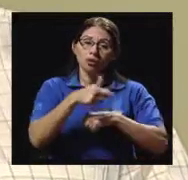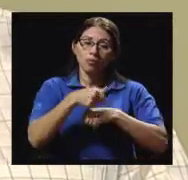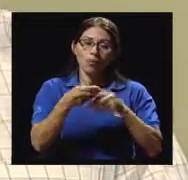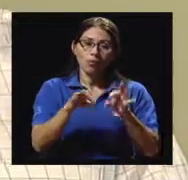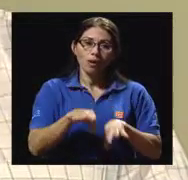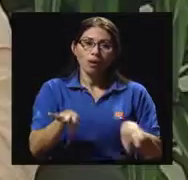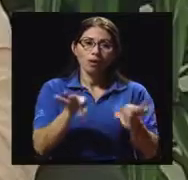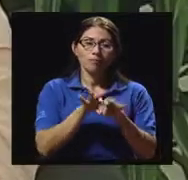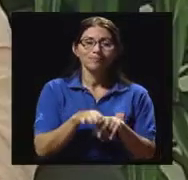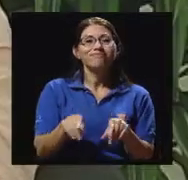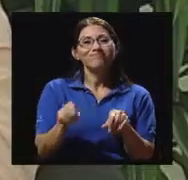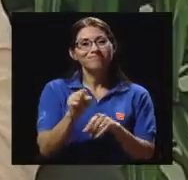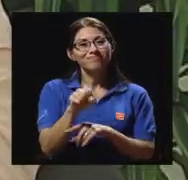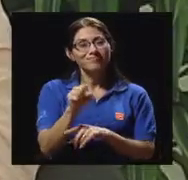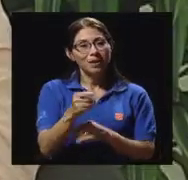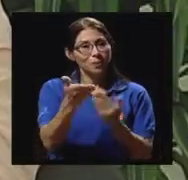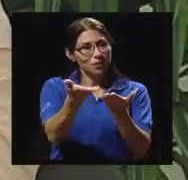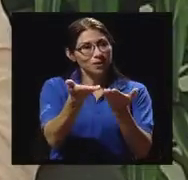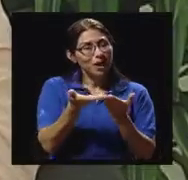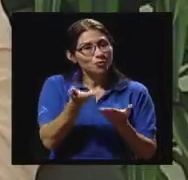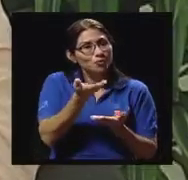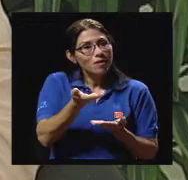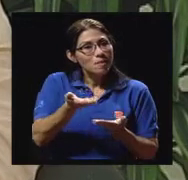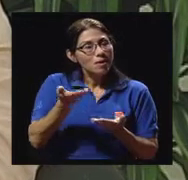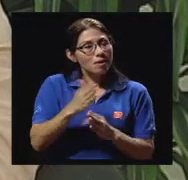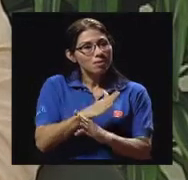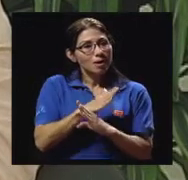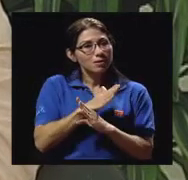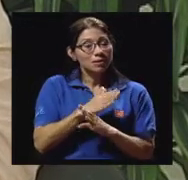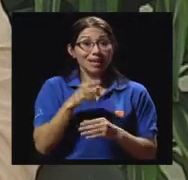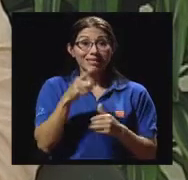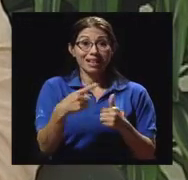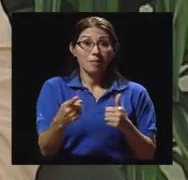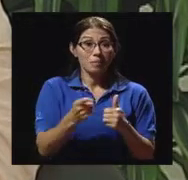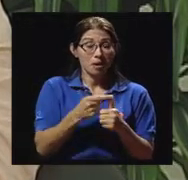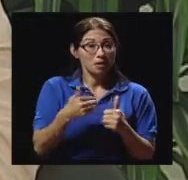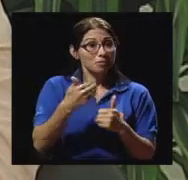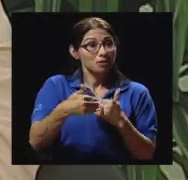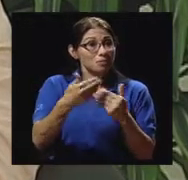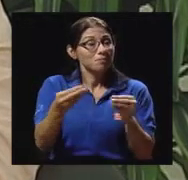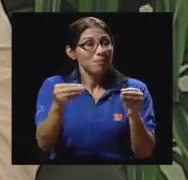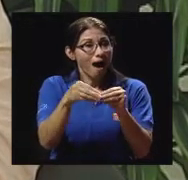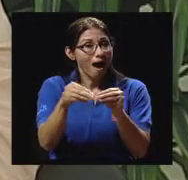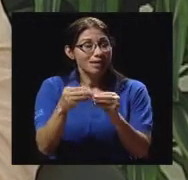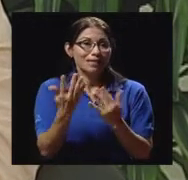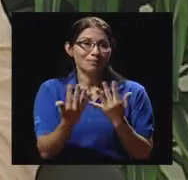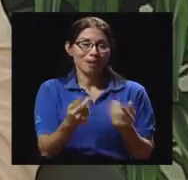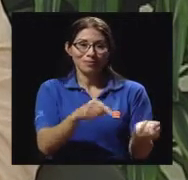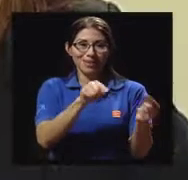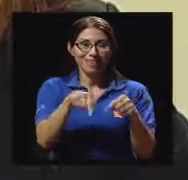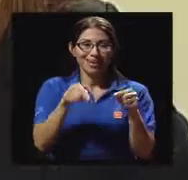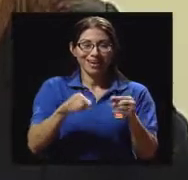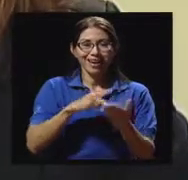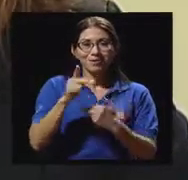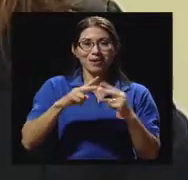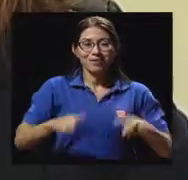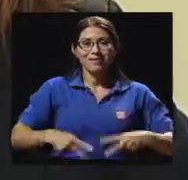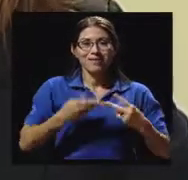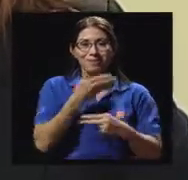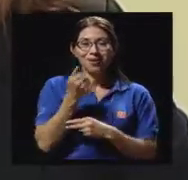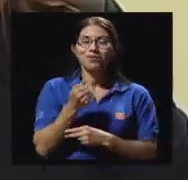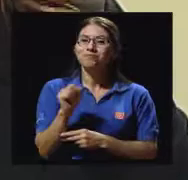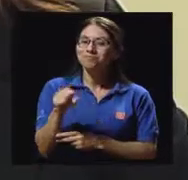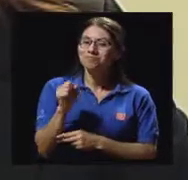valioso tiempo. Así es, y por darnos esas herramientas, doña Gisela, y más bien esta es la primera de muchas otras visitas. Esperamos que venga muy a menudo a vivir